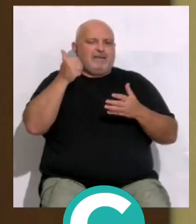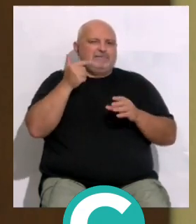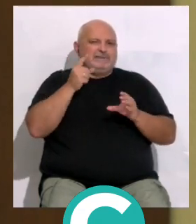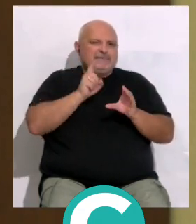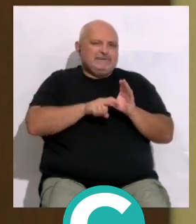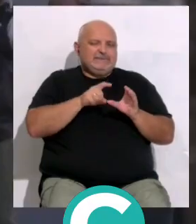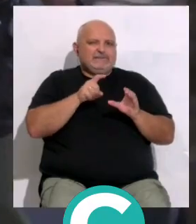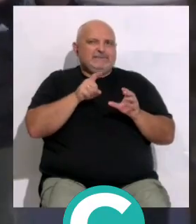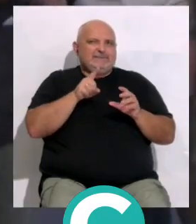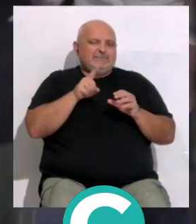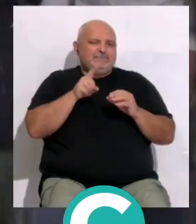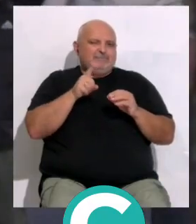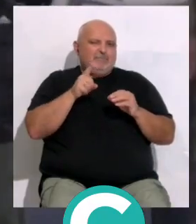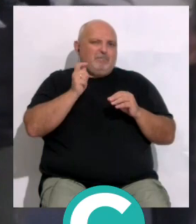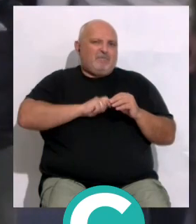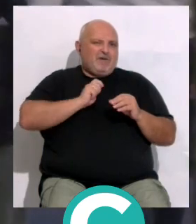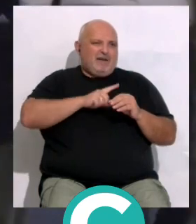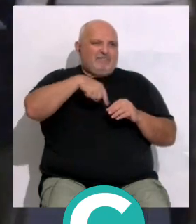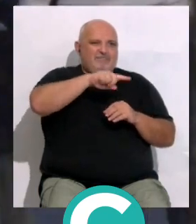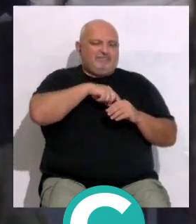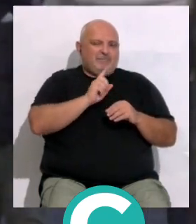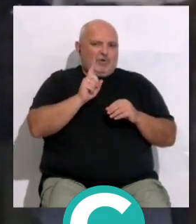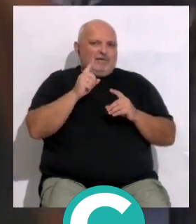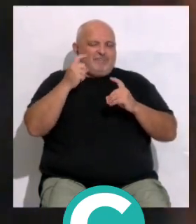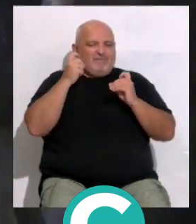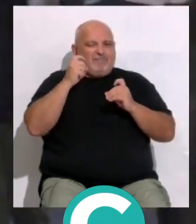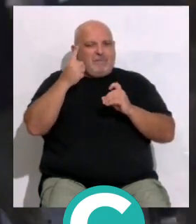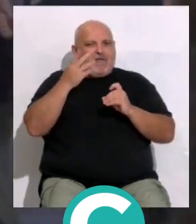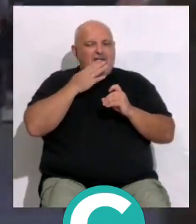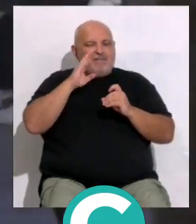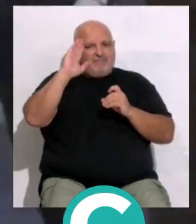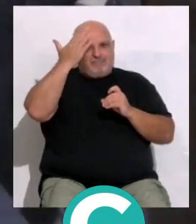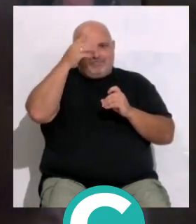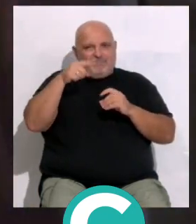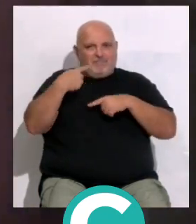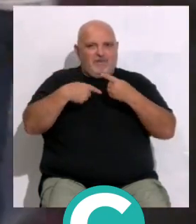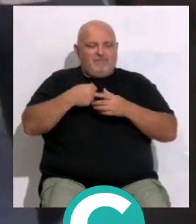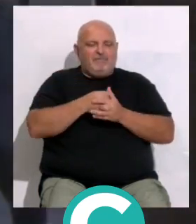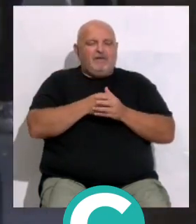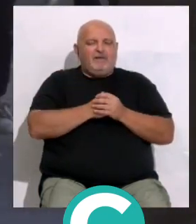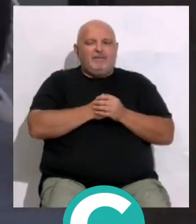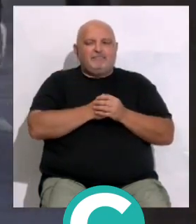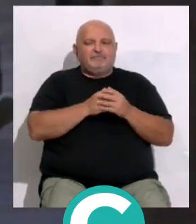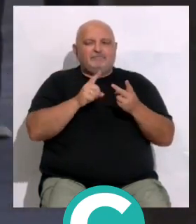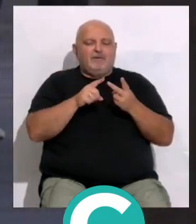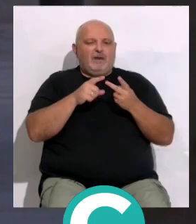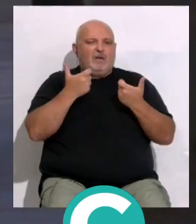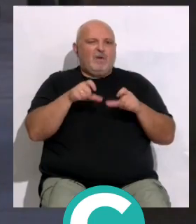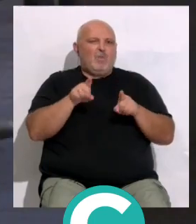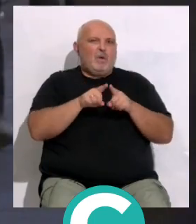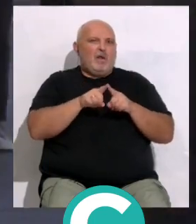intervención pues de los profesionales de salud mental. Eso junto con la resiliencia, que es algo